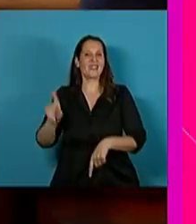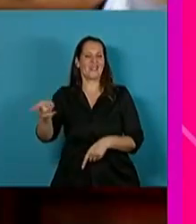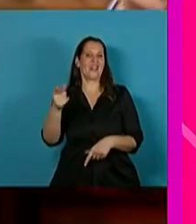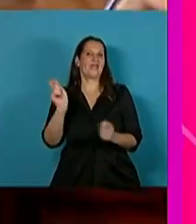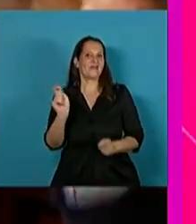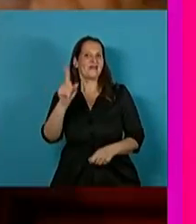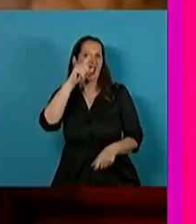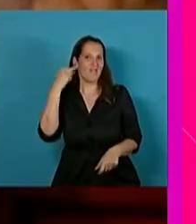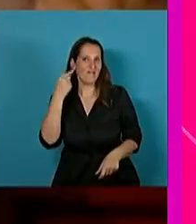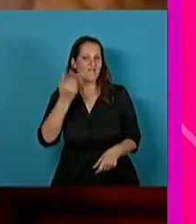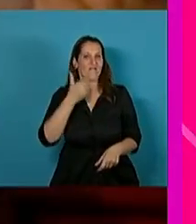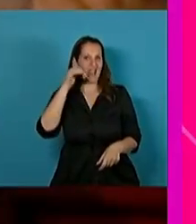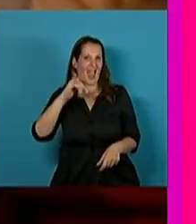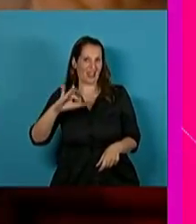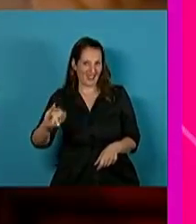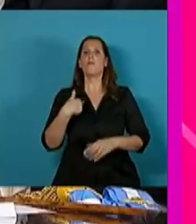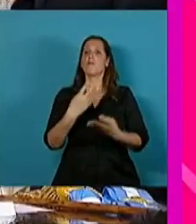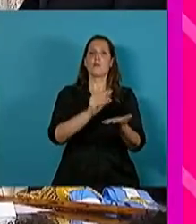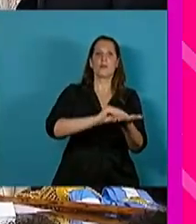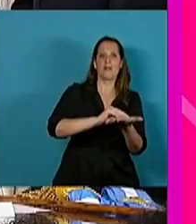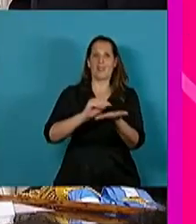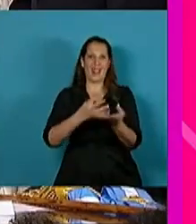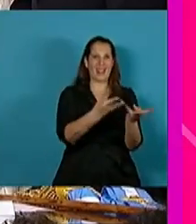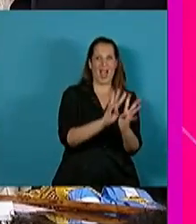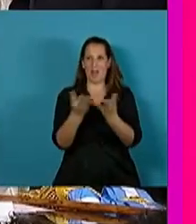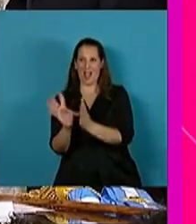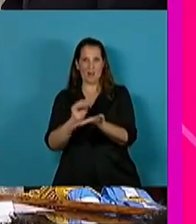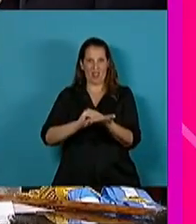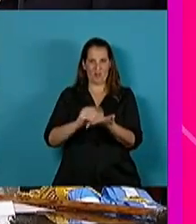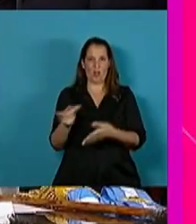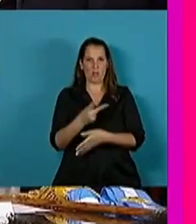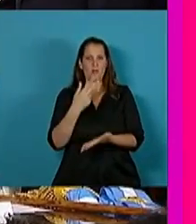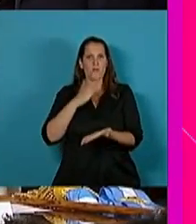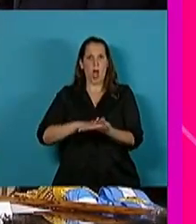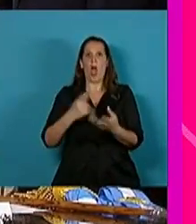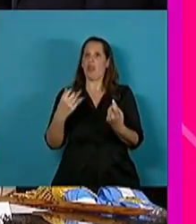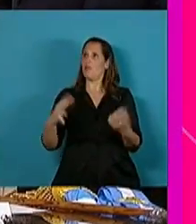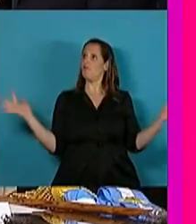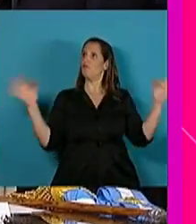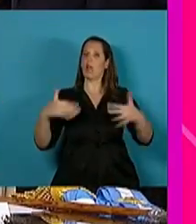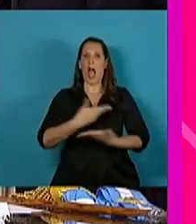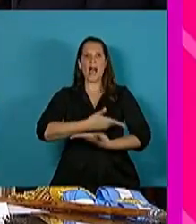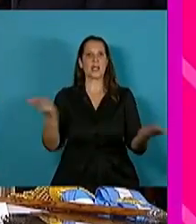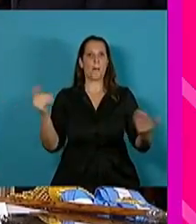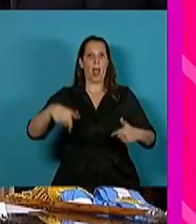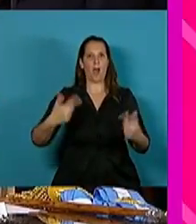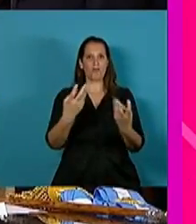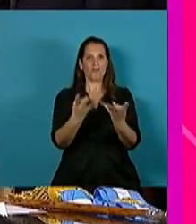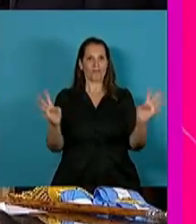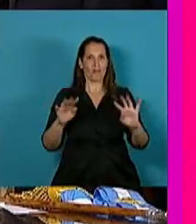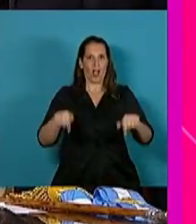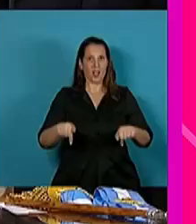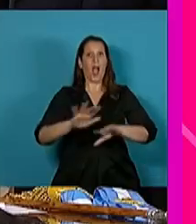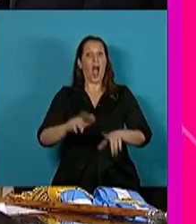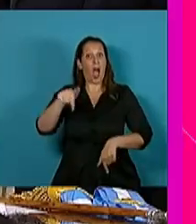que iba con la gente, claro. No, pero no esto de manejar, de no tener chofer. Está bueno. ¿Sabes qué pasa, Flor? Lo que sucede es que esto puede alterar la seguridad de